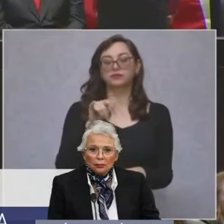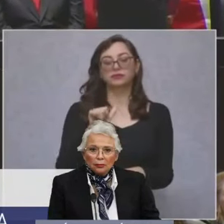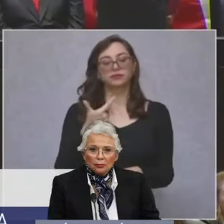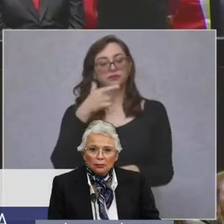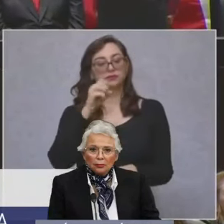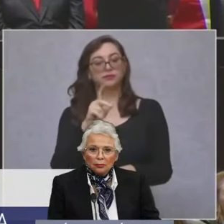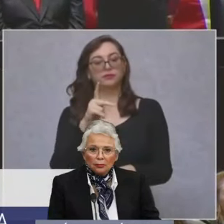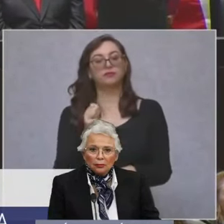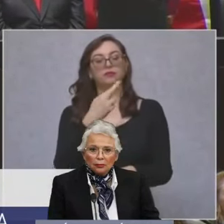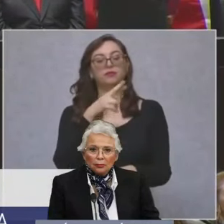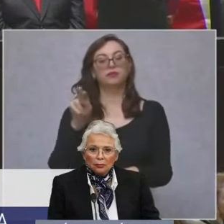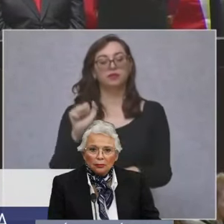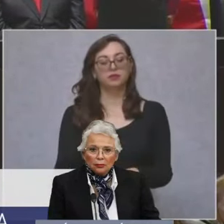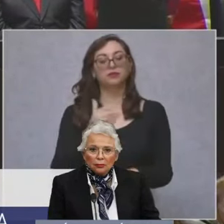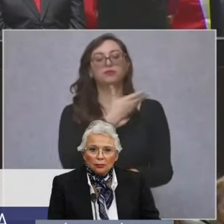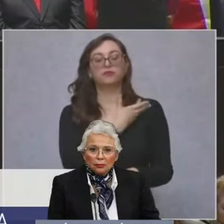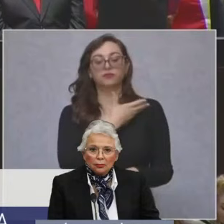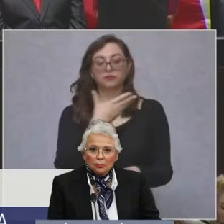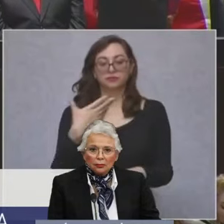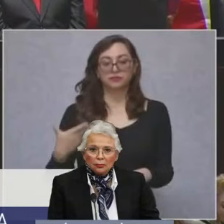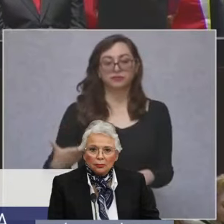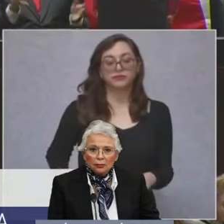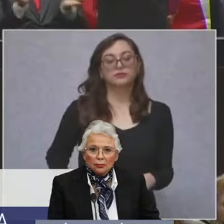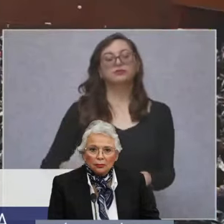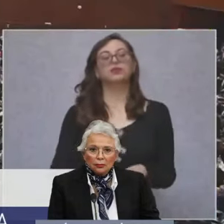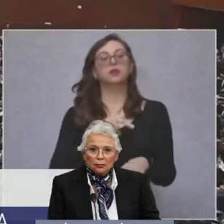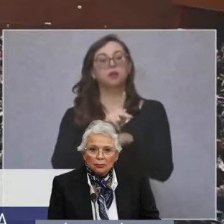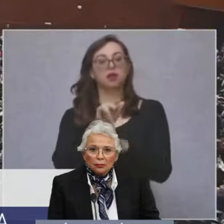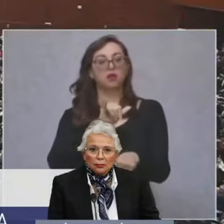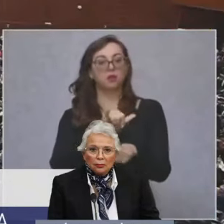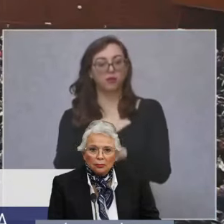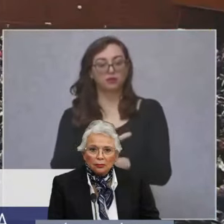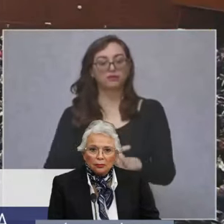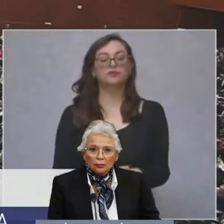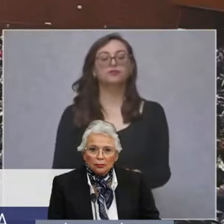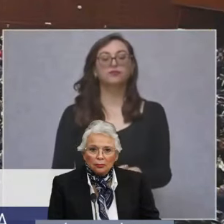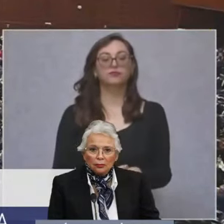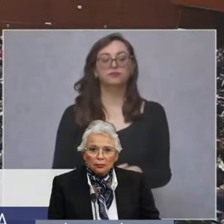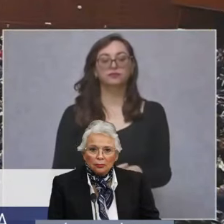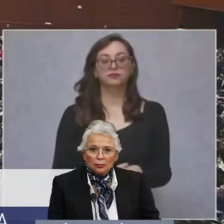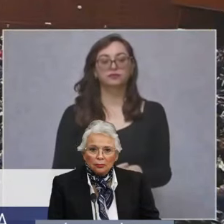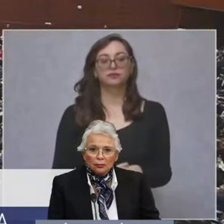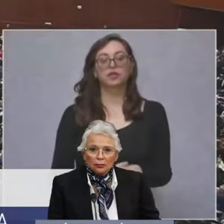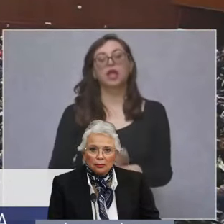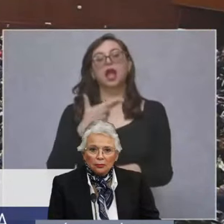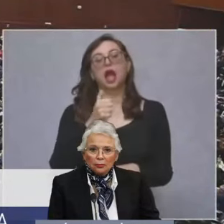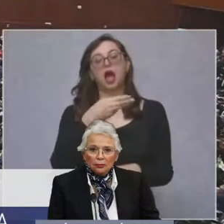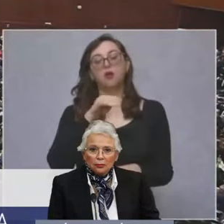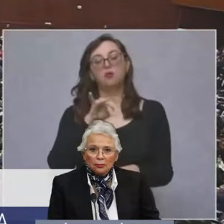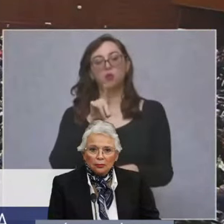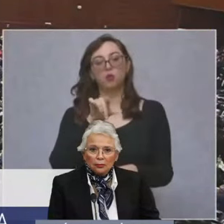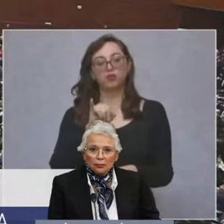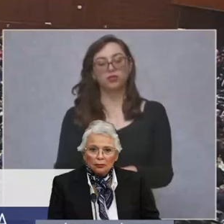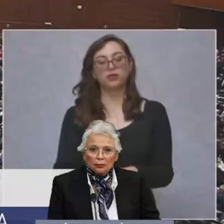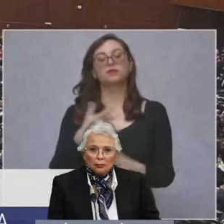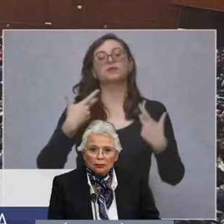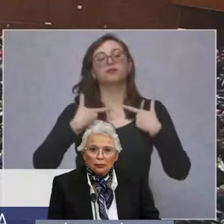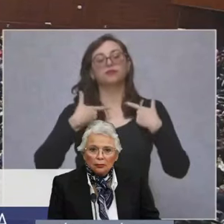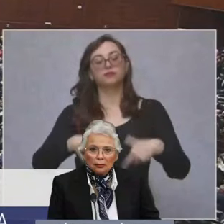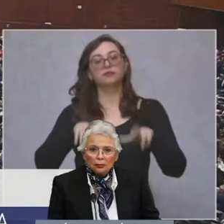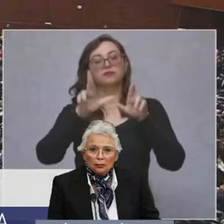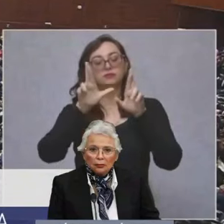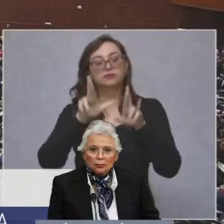la vicepresidencia, ¿no? Porque Sergio está votado como vicepresidente, no está votado como presidente. Ajá. Que continúe